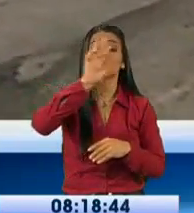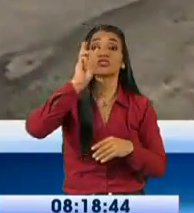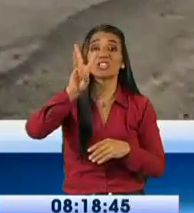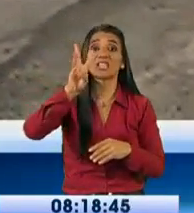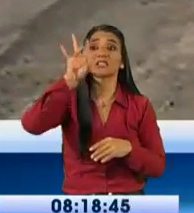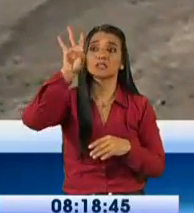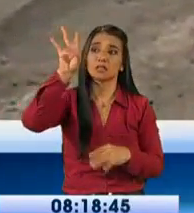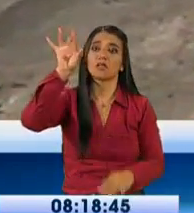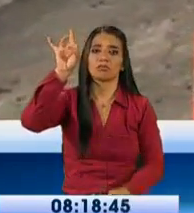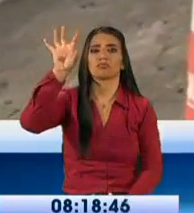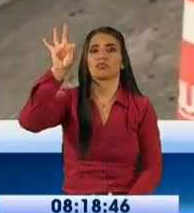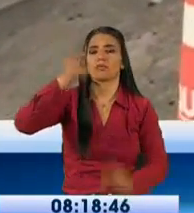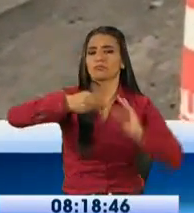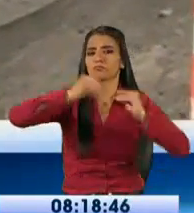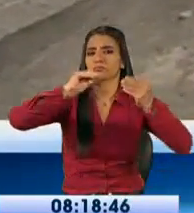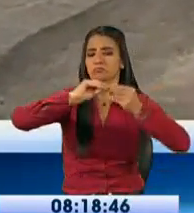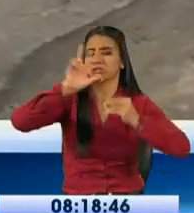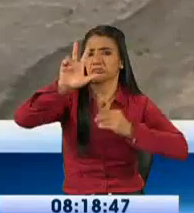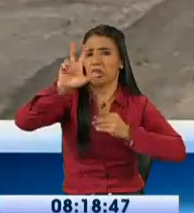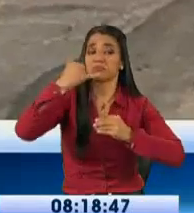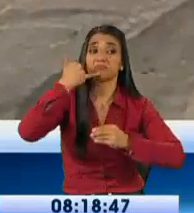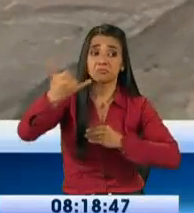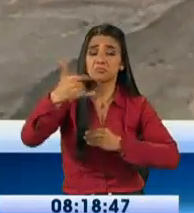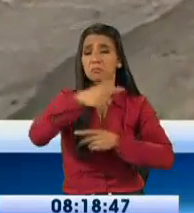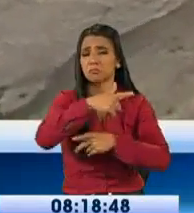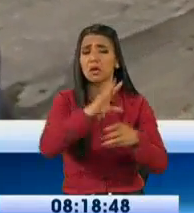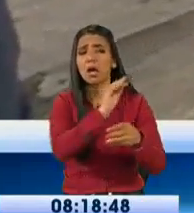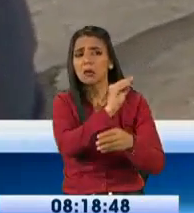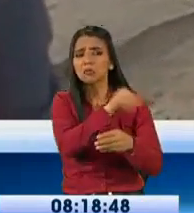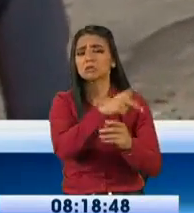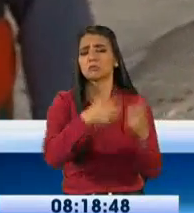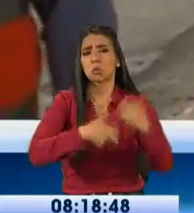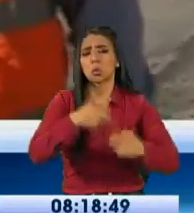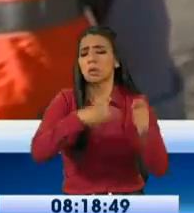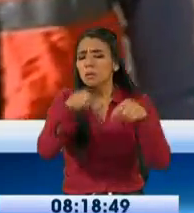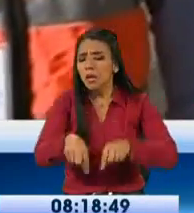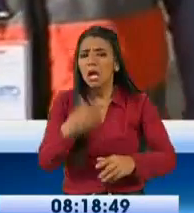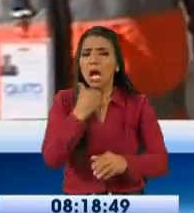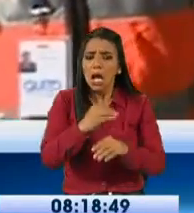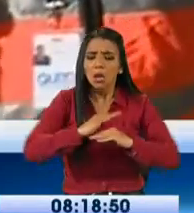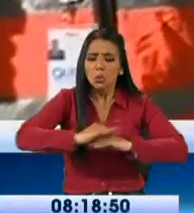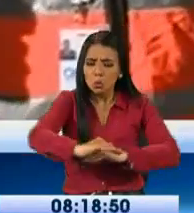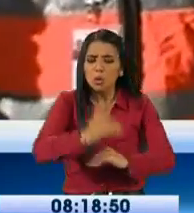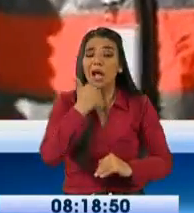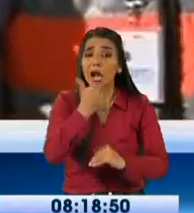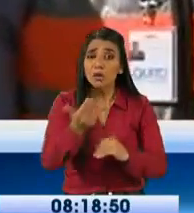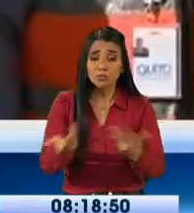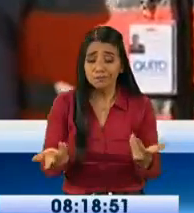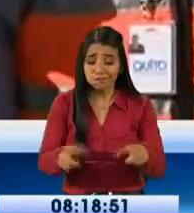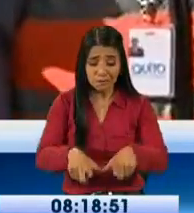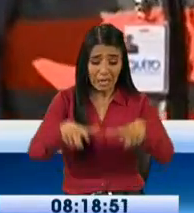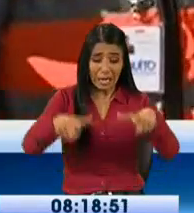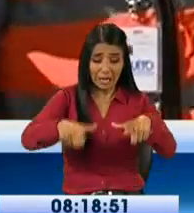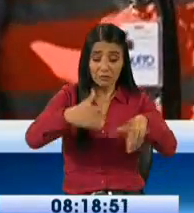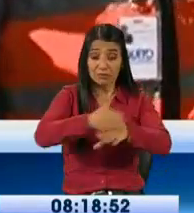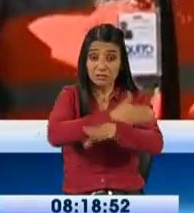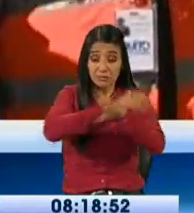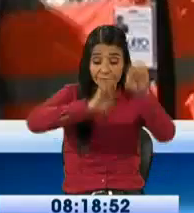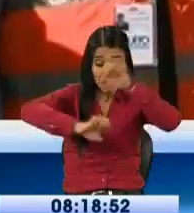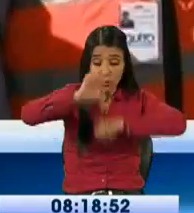1-800-456-789, opción 3, y dependiendo de la magnitud de lo que pase en las vías, nosotros hacemos la valoración